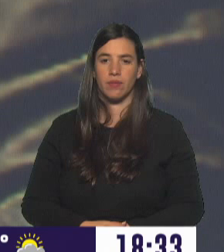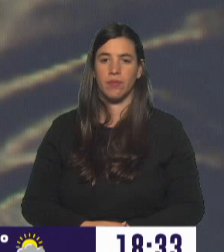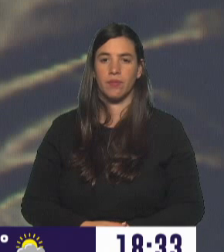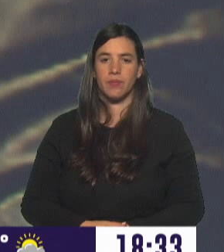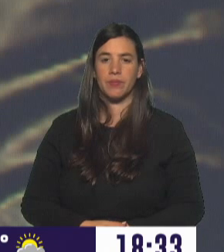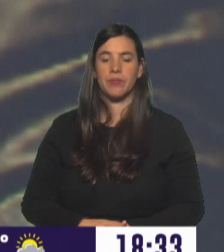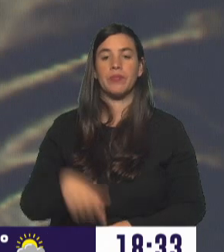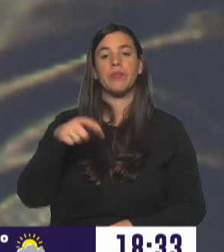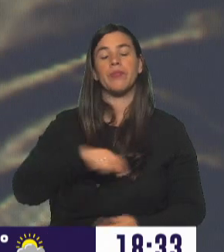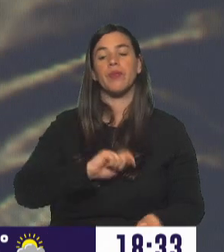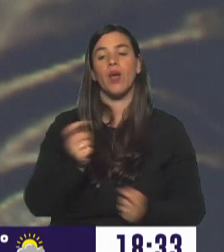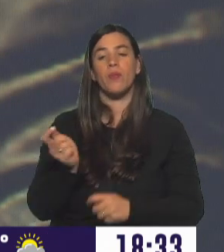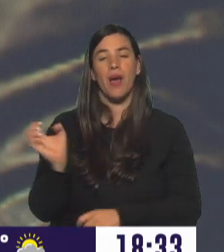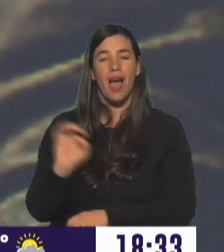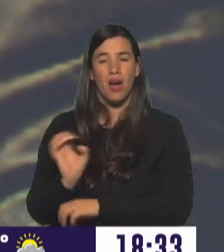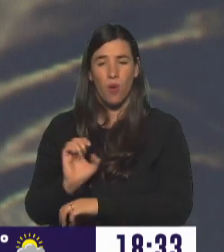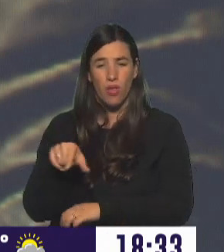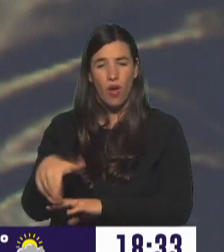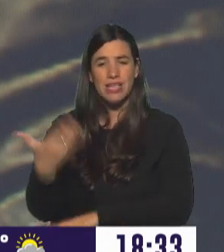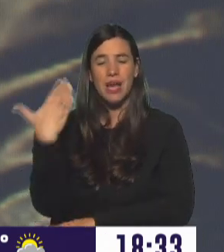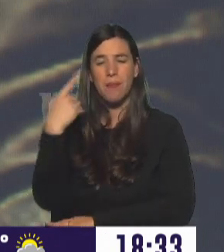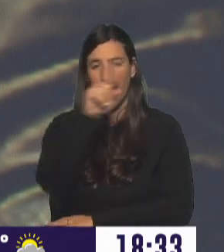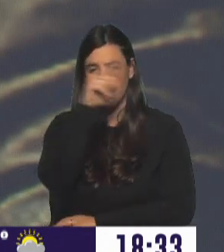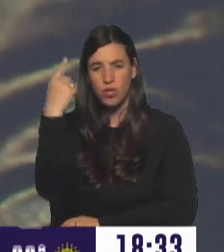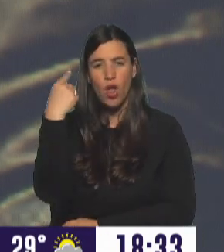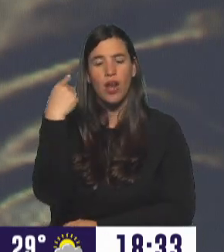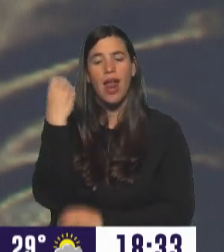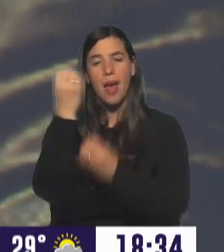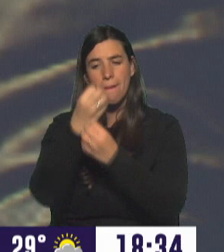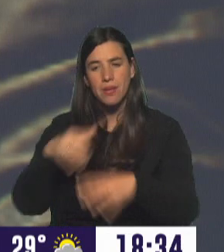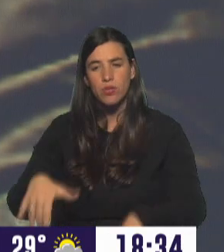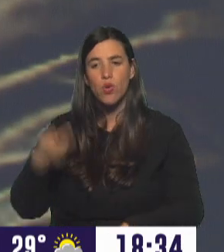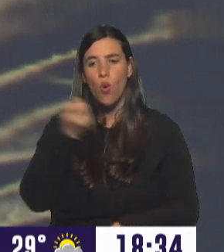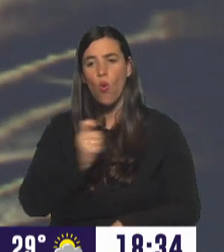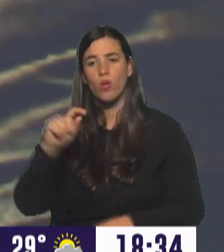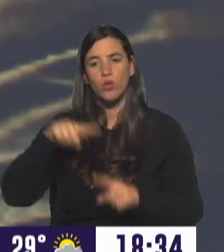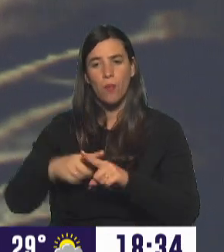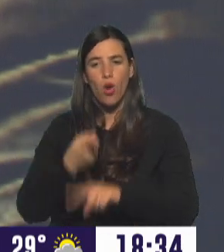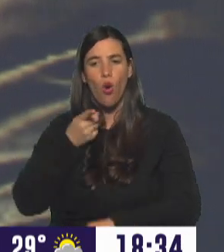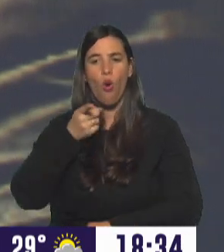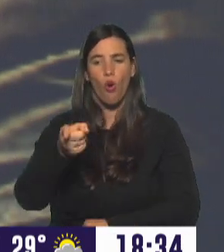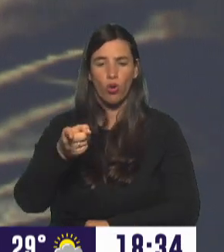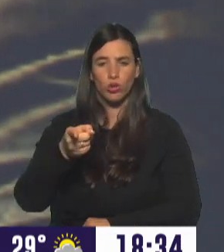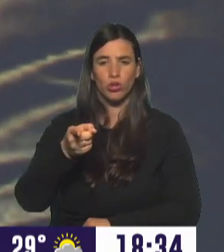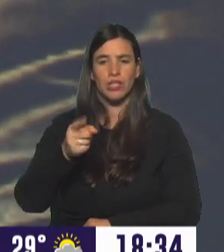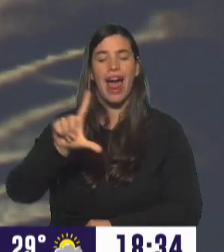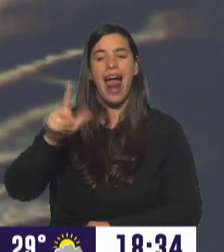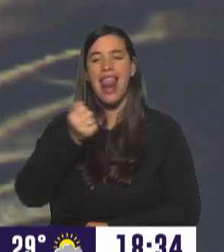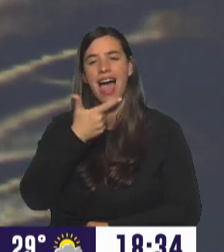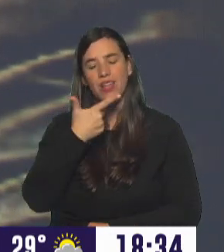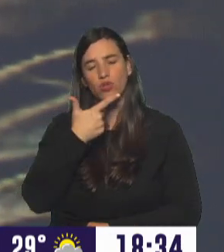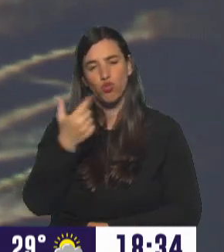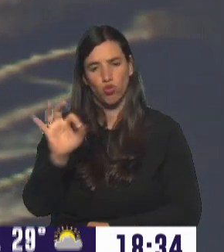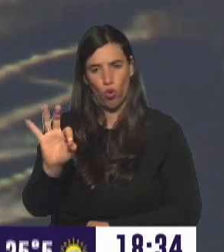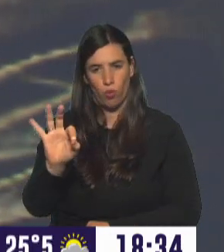Nos vamos a Ecuador. La Asamblea Nacional de ese país comenzó el juicio político contra Guillermo Lasso. Aparentemente la